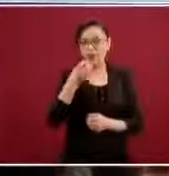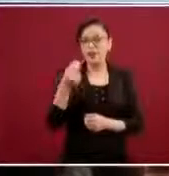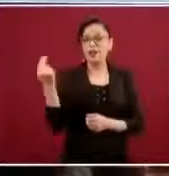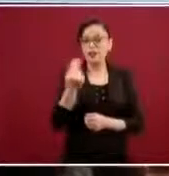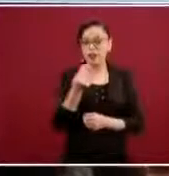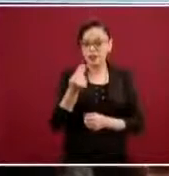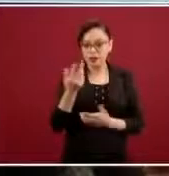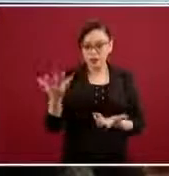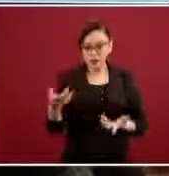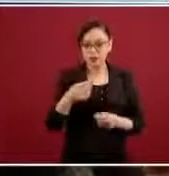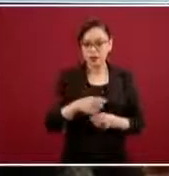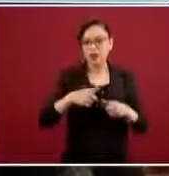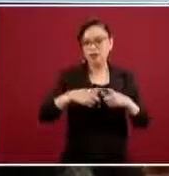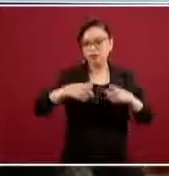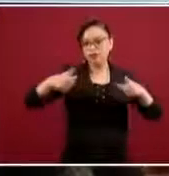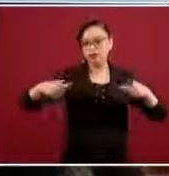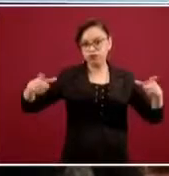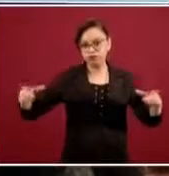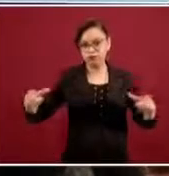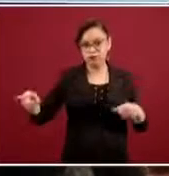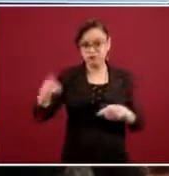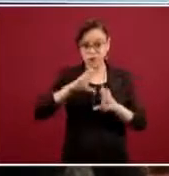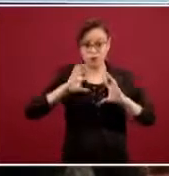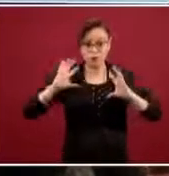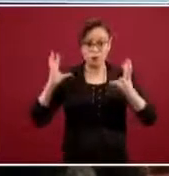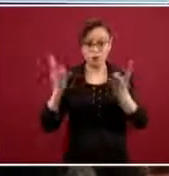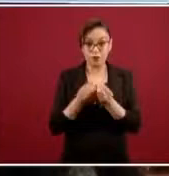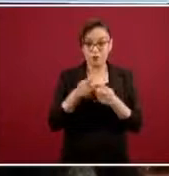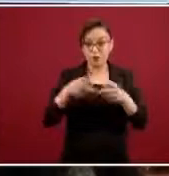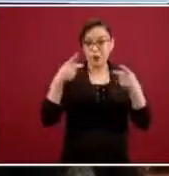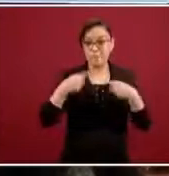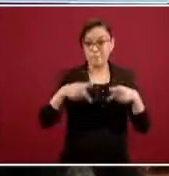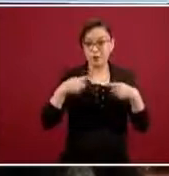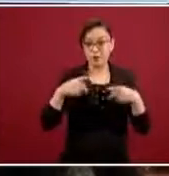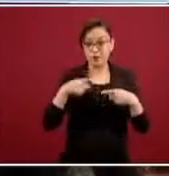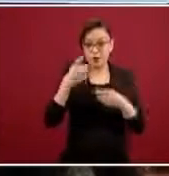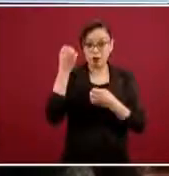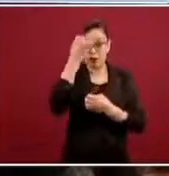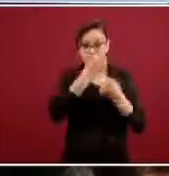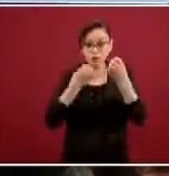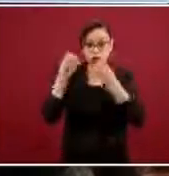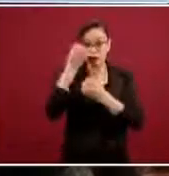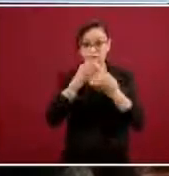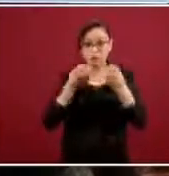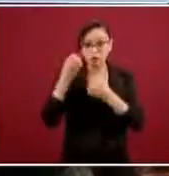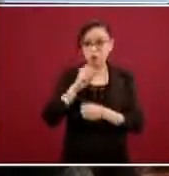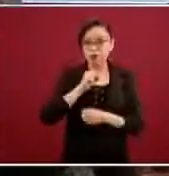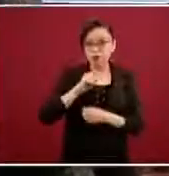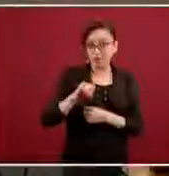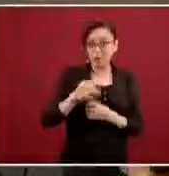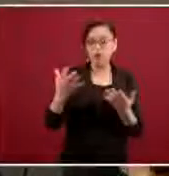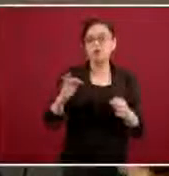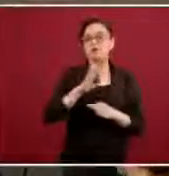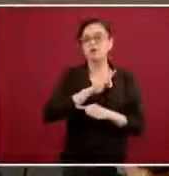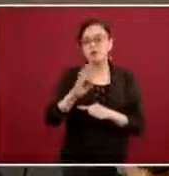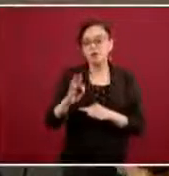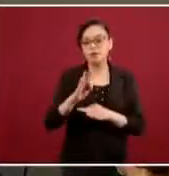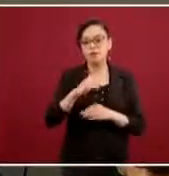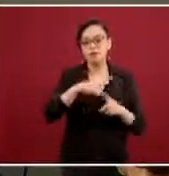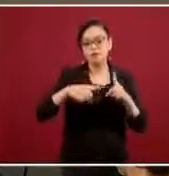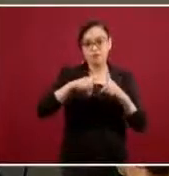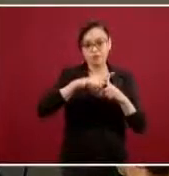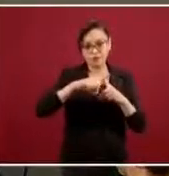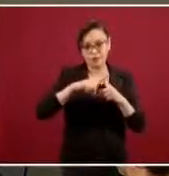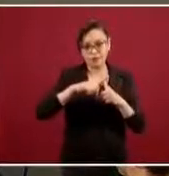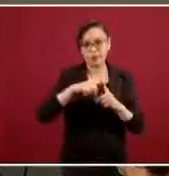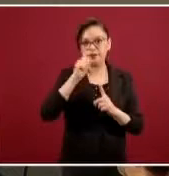aquellos casos que de habérseles tomado muestra habrían resultado positivas, primero con el síndrome